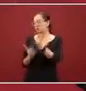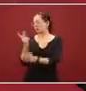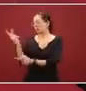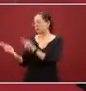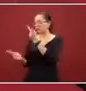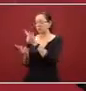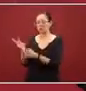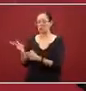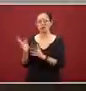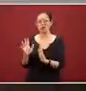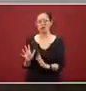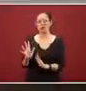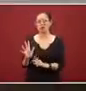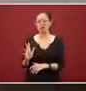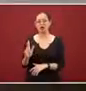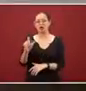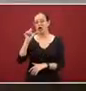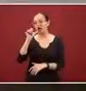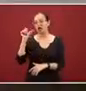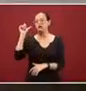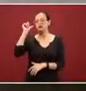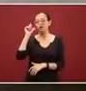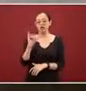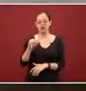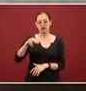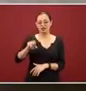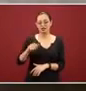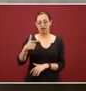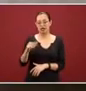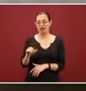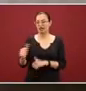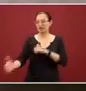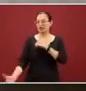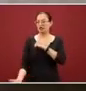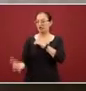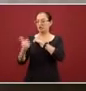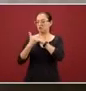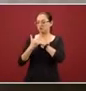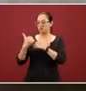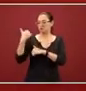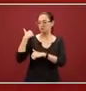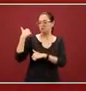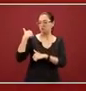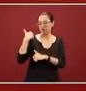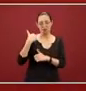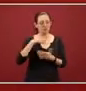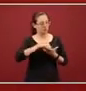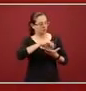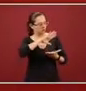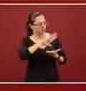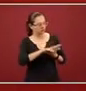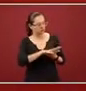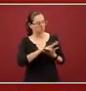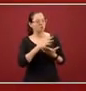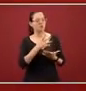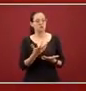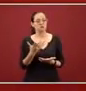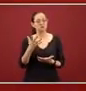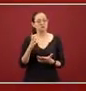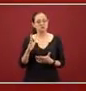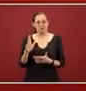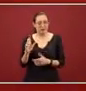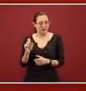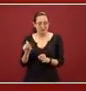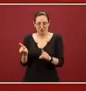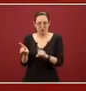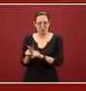mismo, ayer fueron a mi domicilio, por cierto, los del INEGI, que están a punto de terminar la recolección de datos para el censo. Y